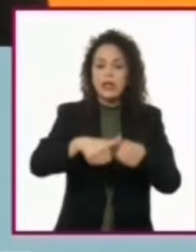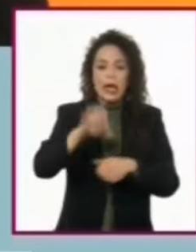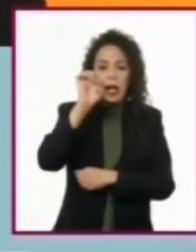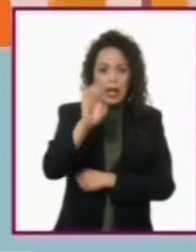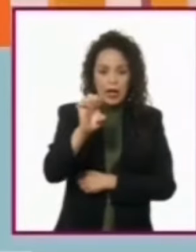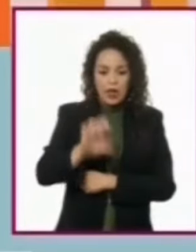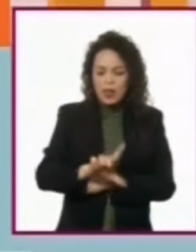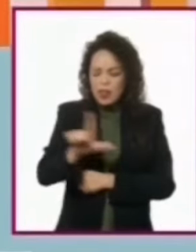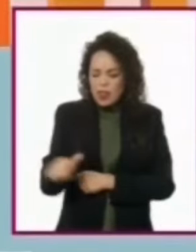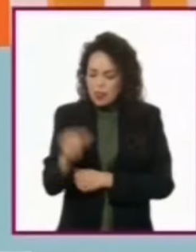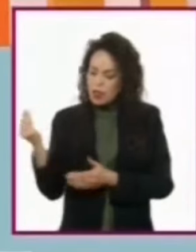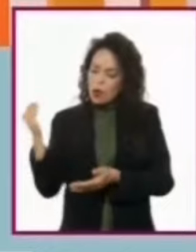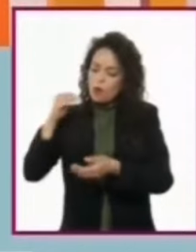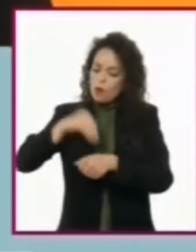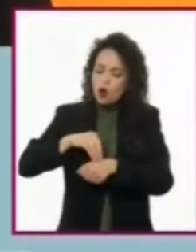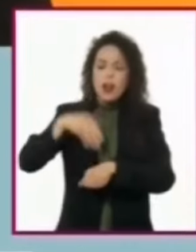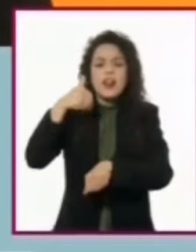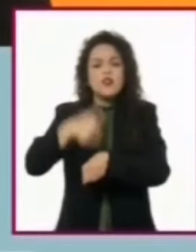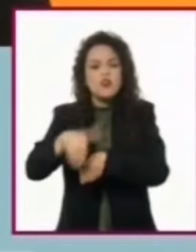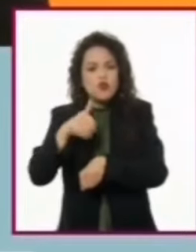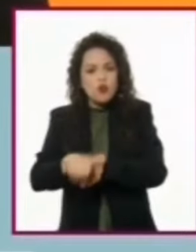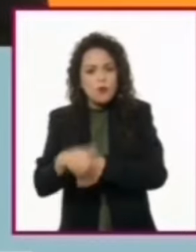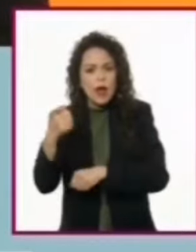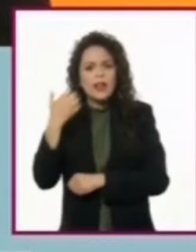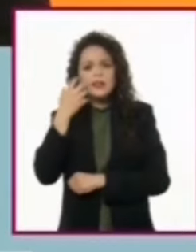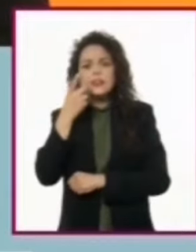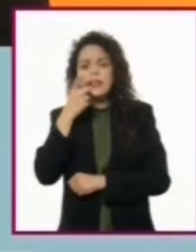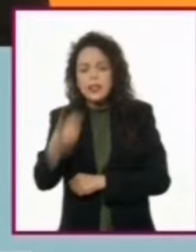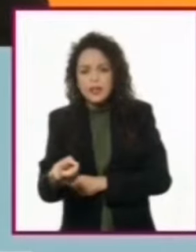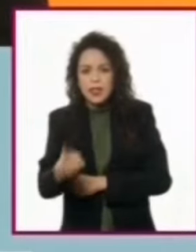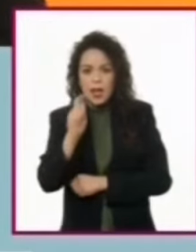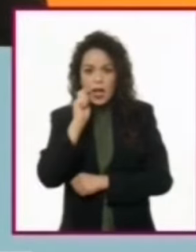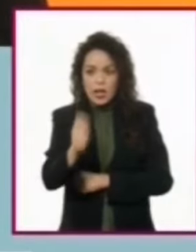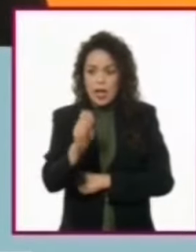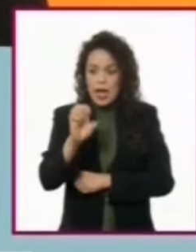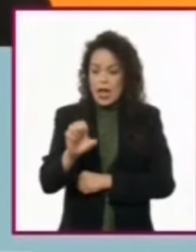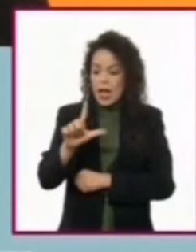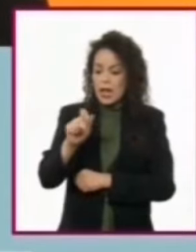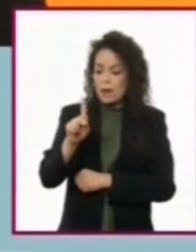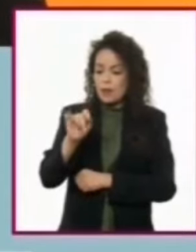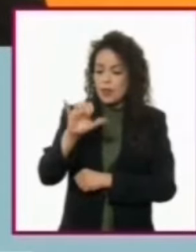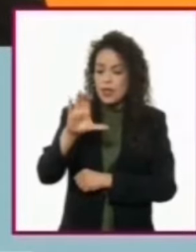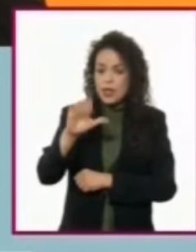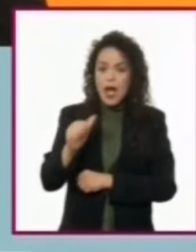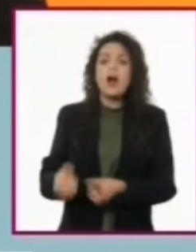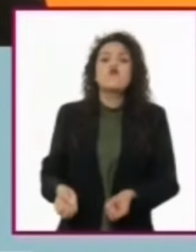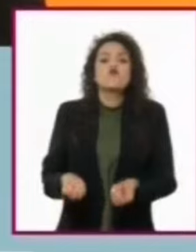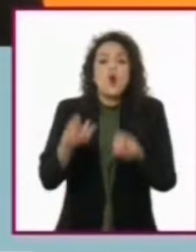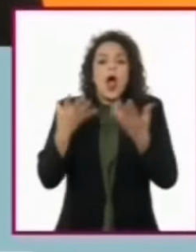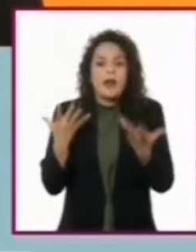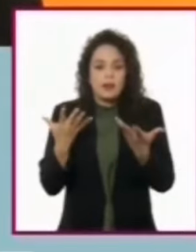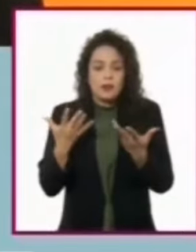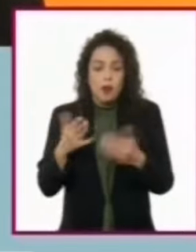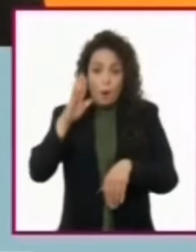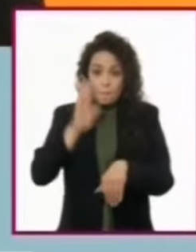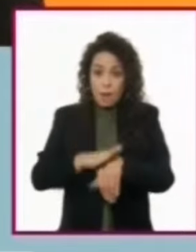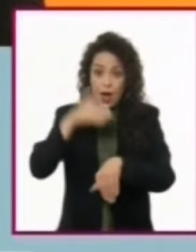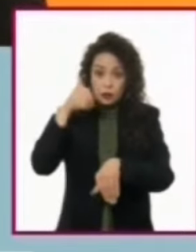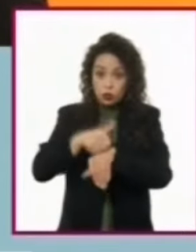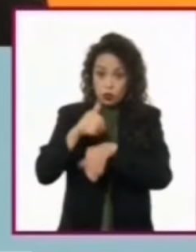número que indica qué tan elípticas es la galaxia. Mientras más alto sea el número,